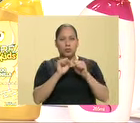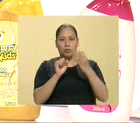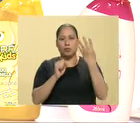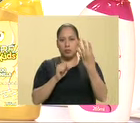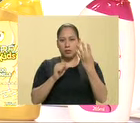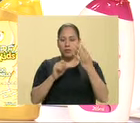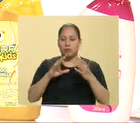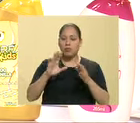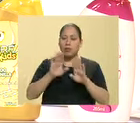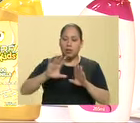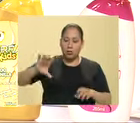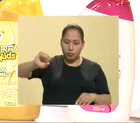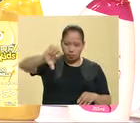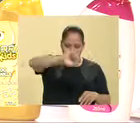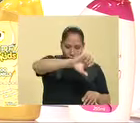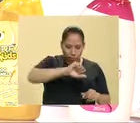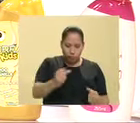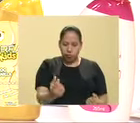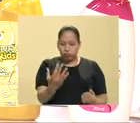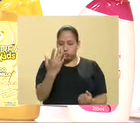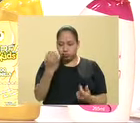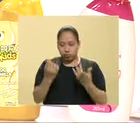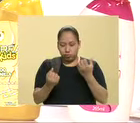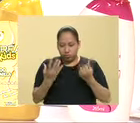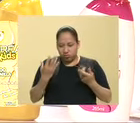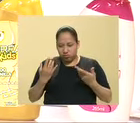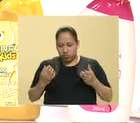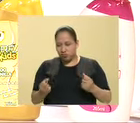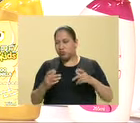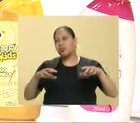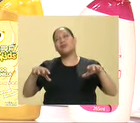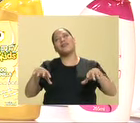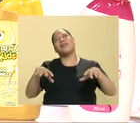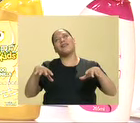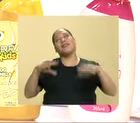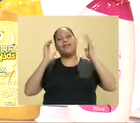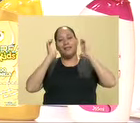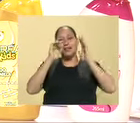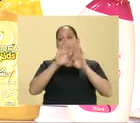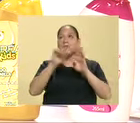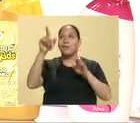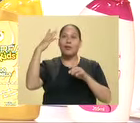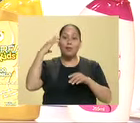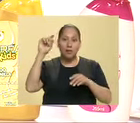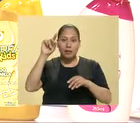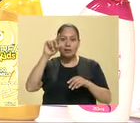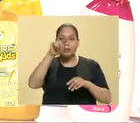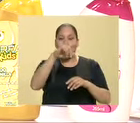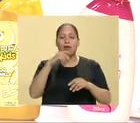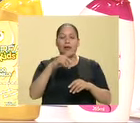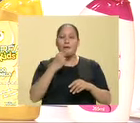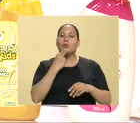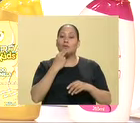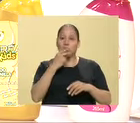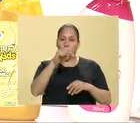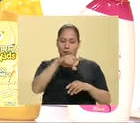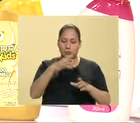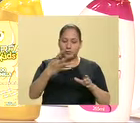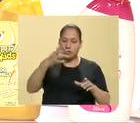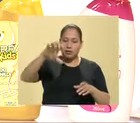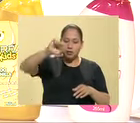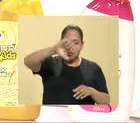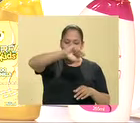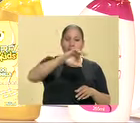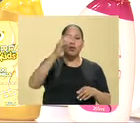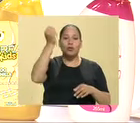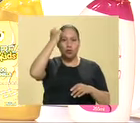4 sobrinos, y es un placer. Sí. Porque justamente cuando llegan a ir a Cuernavaca, utilizo uno de estos, el de